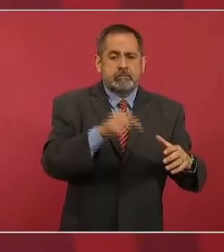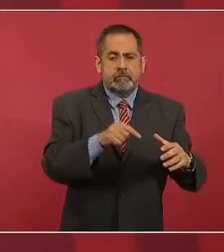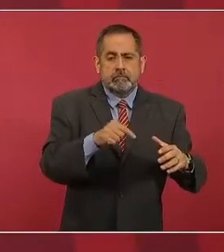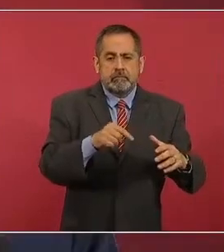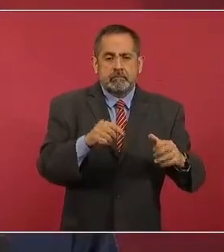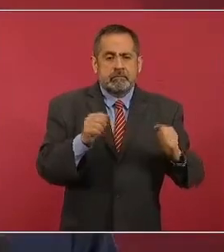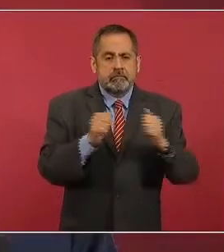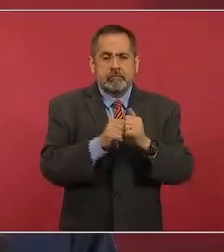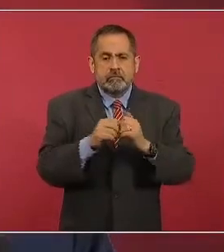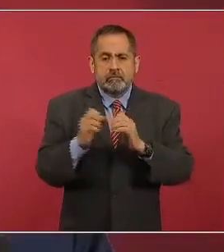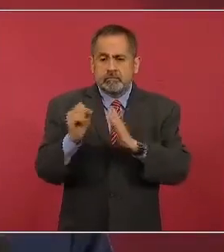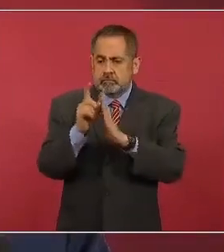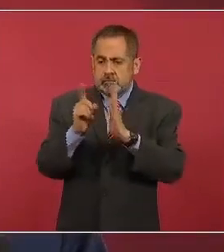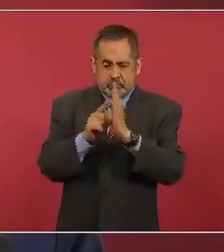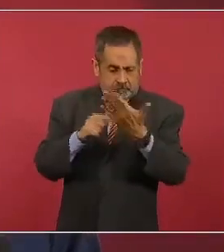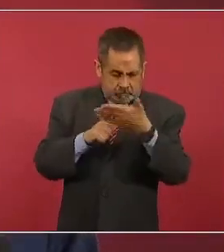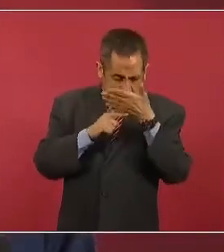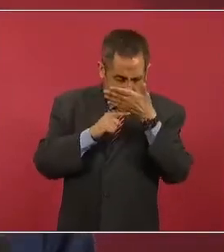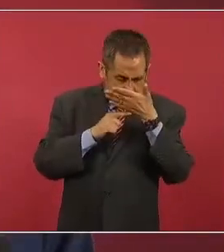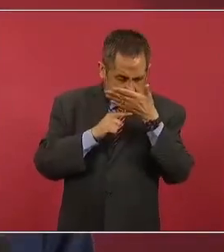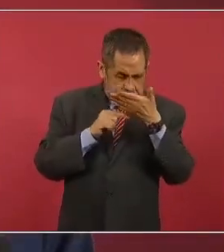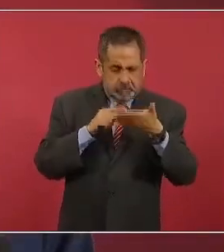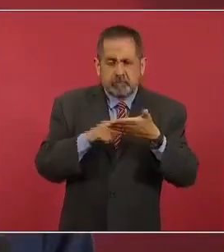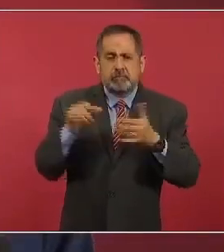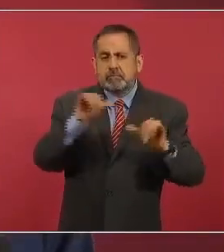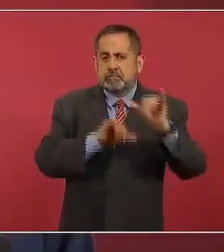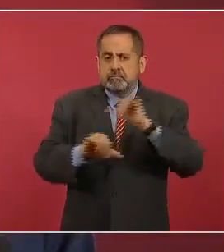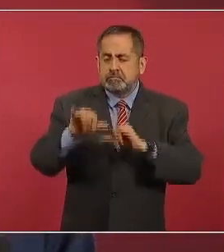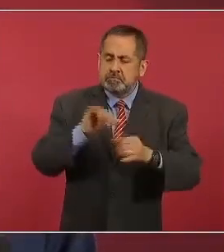con solicitudes de laboratorios